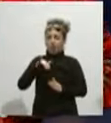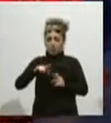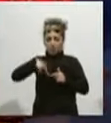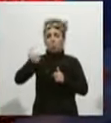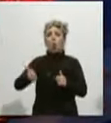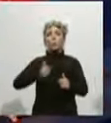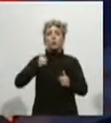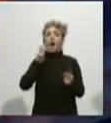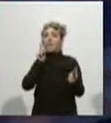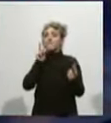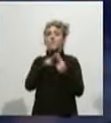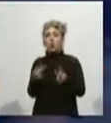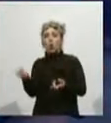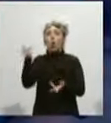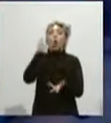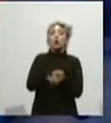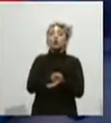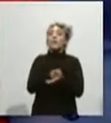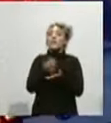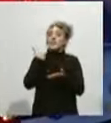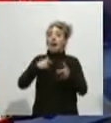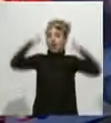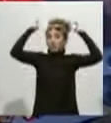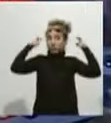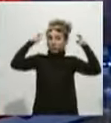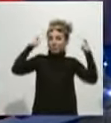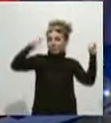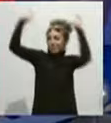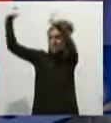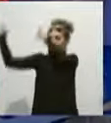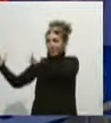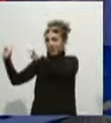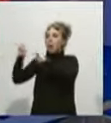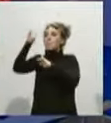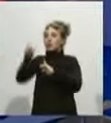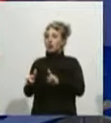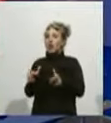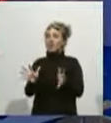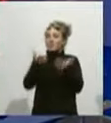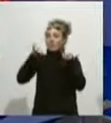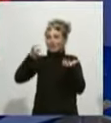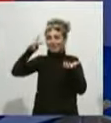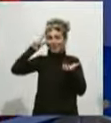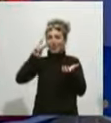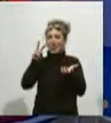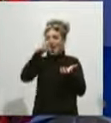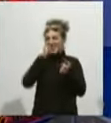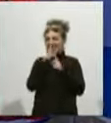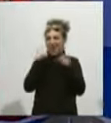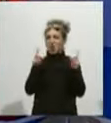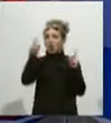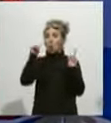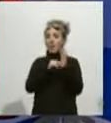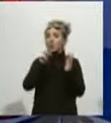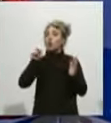de volverlo a ver entregando, eso sí, su auténtico cetro de drag para el nuevo drag el 2012. Enseguida buscamos a los tres